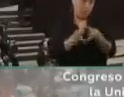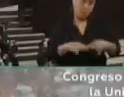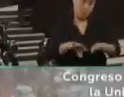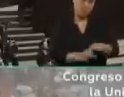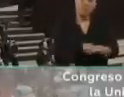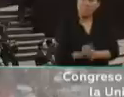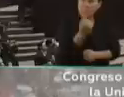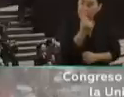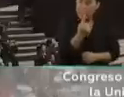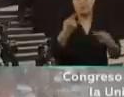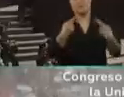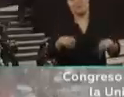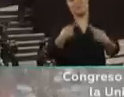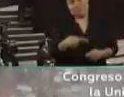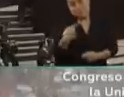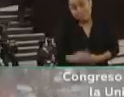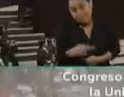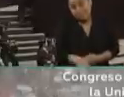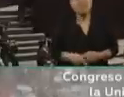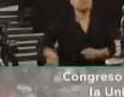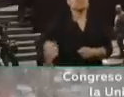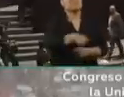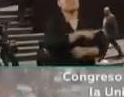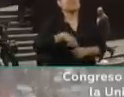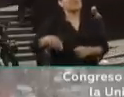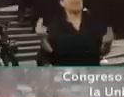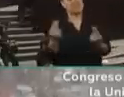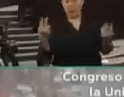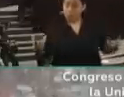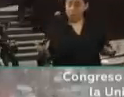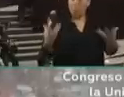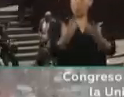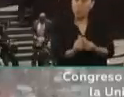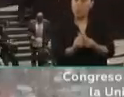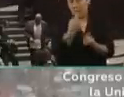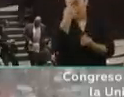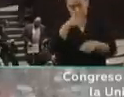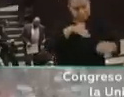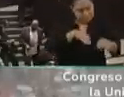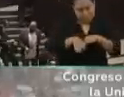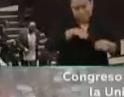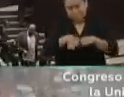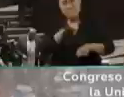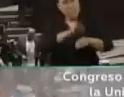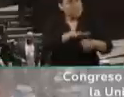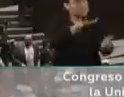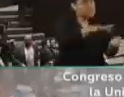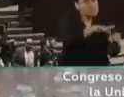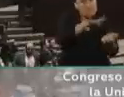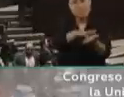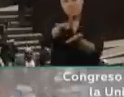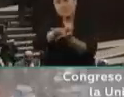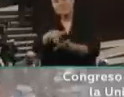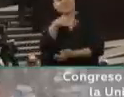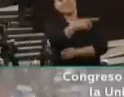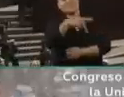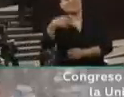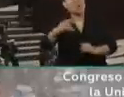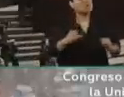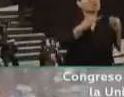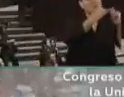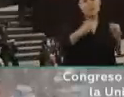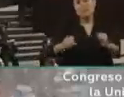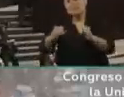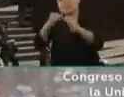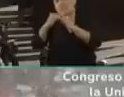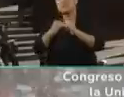los ciudadanos. Necesitamos trabajar juntos para fortalecer nuestras instituciones, garantizar el equilibrio